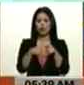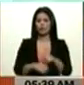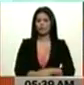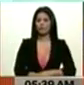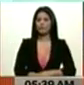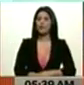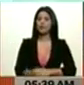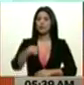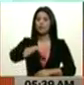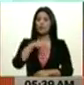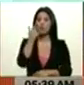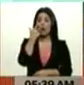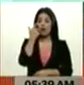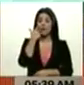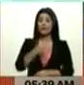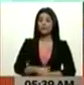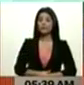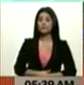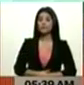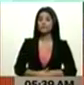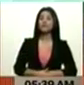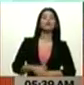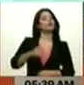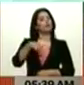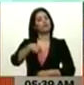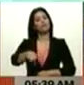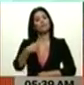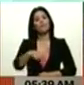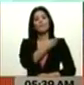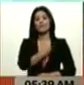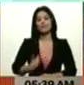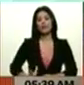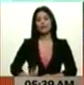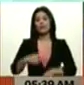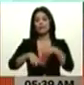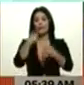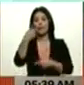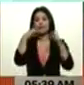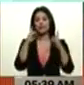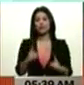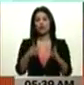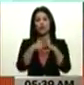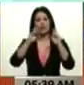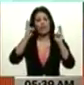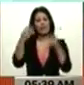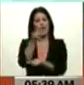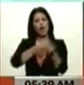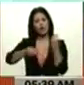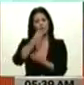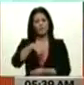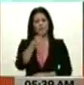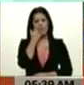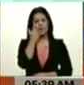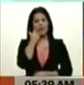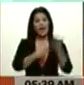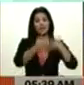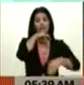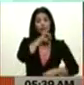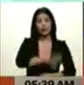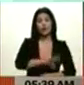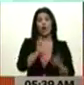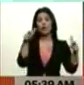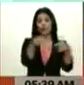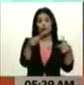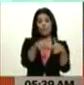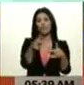Vamos a ver nosotros cuando haga los anuncios del presidente, cuando vengan las acciones económicas, la diferencia entre quienes regalaron al país y